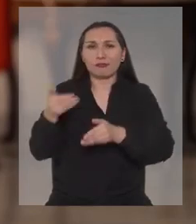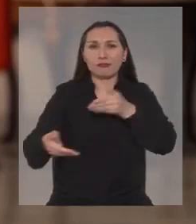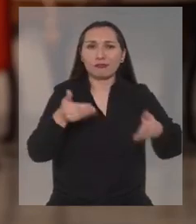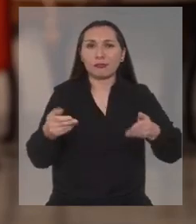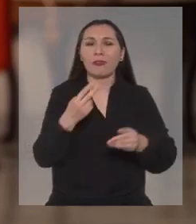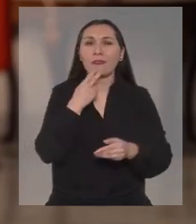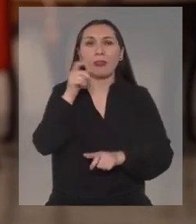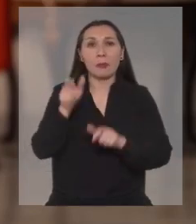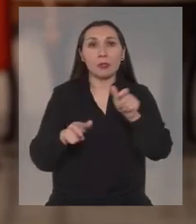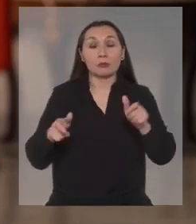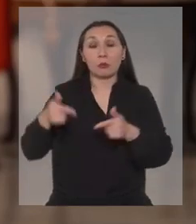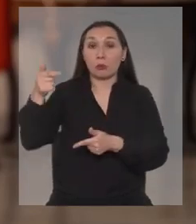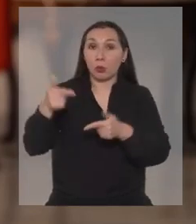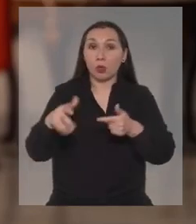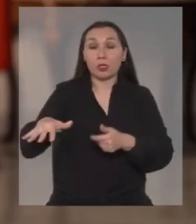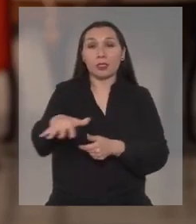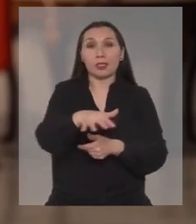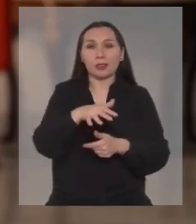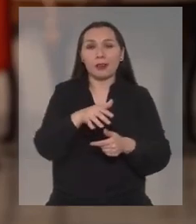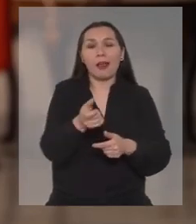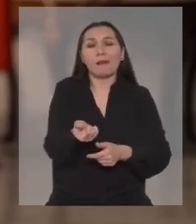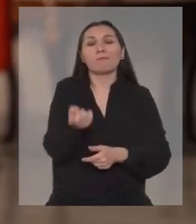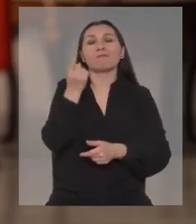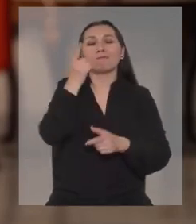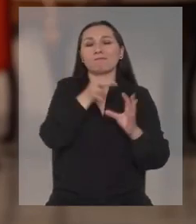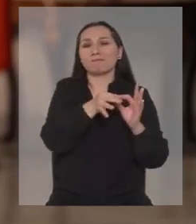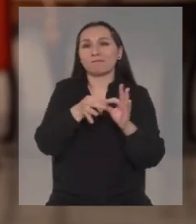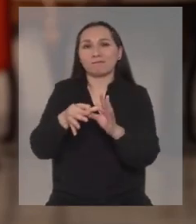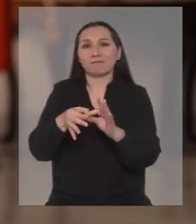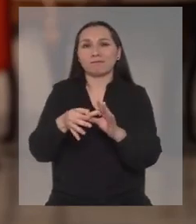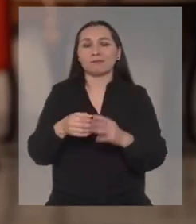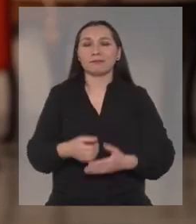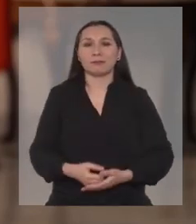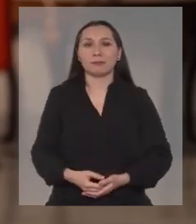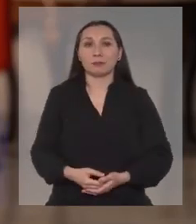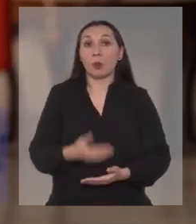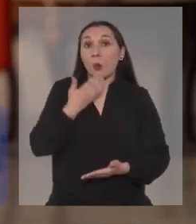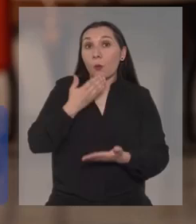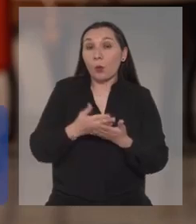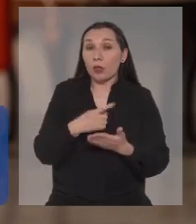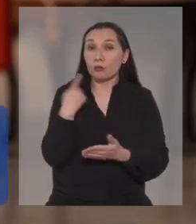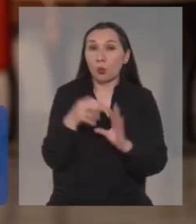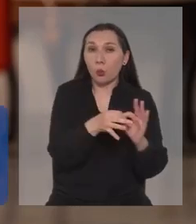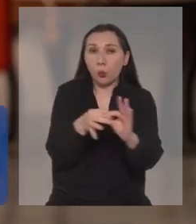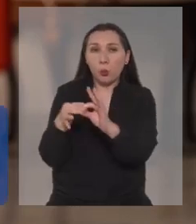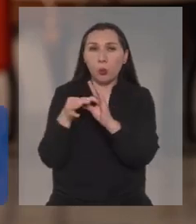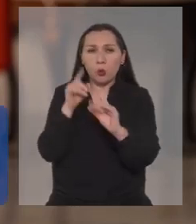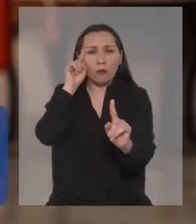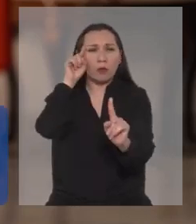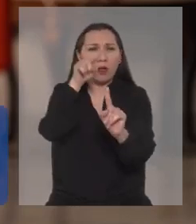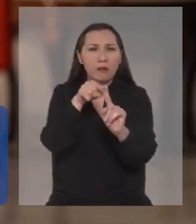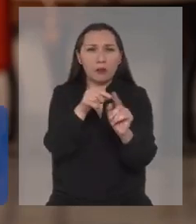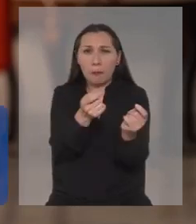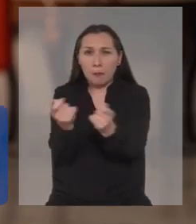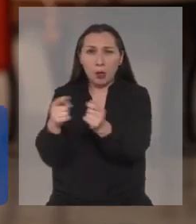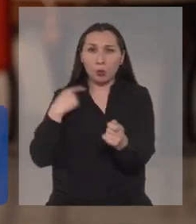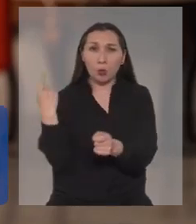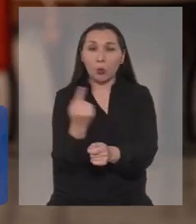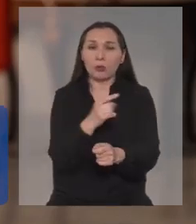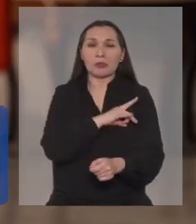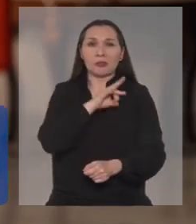vida de las personas y la política cobra mucho más sentido cuando nos unimos tras un propósito común